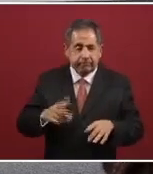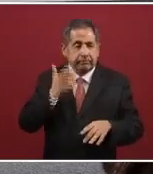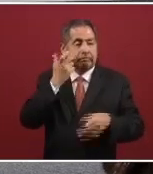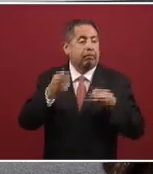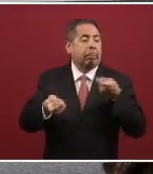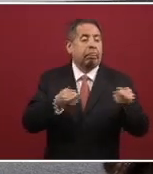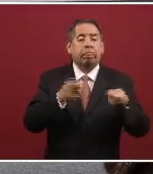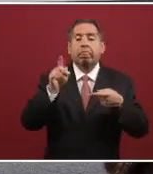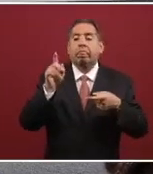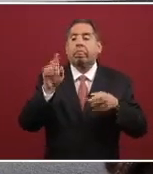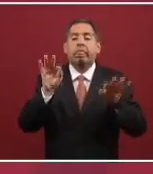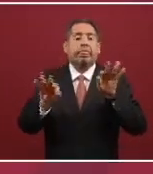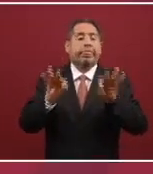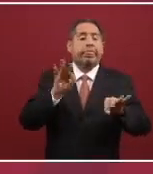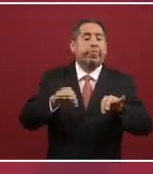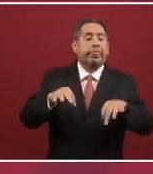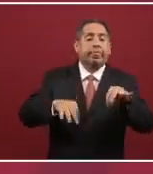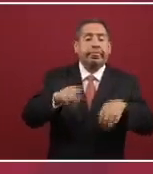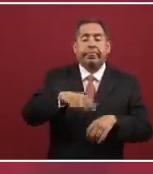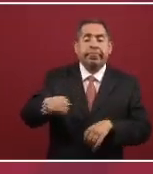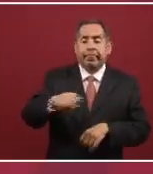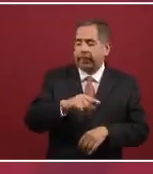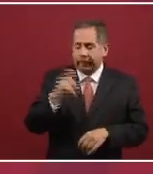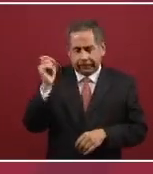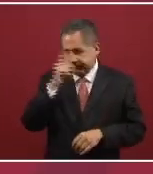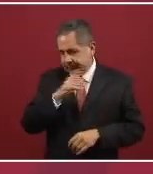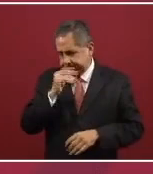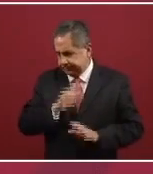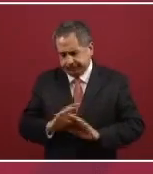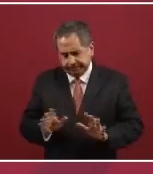manipulación. Entonces, en el caso de